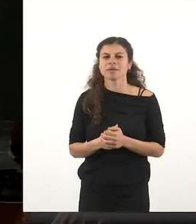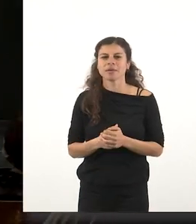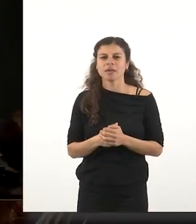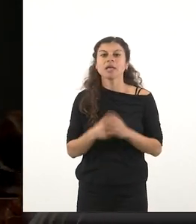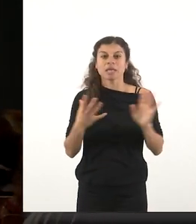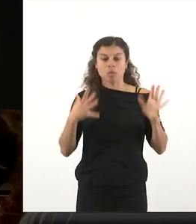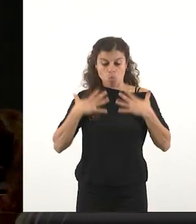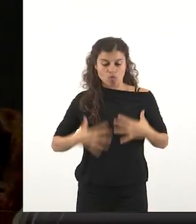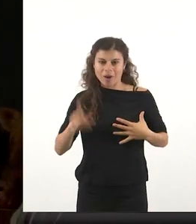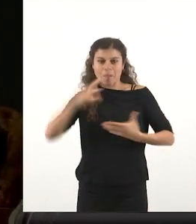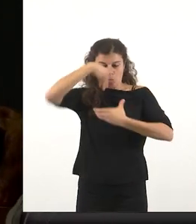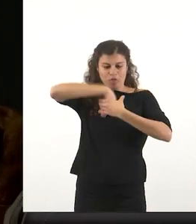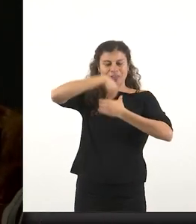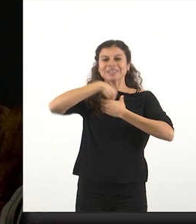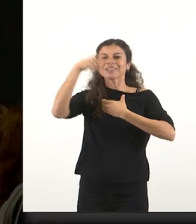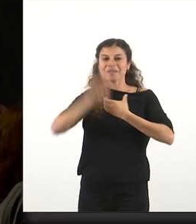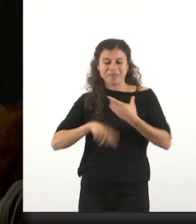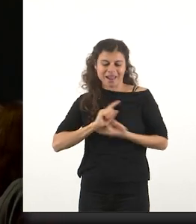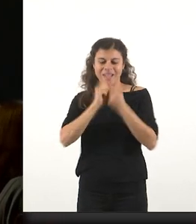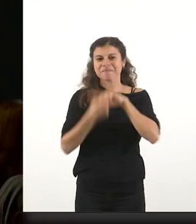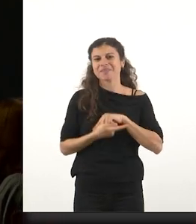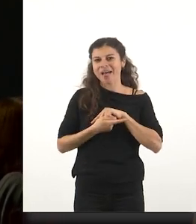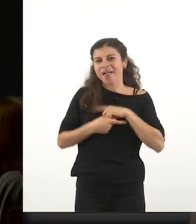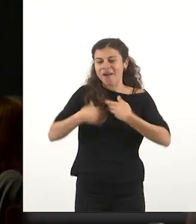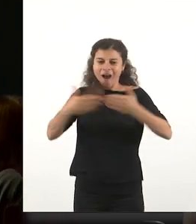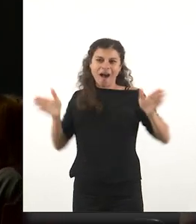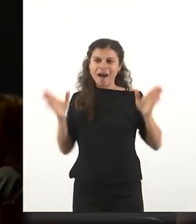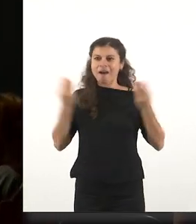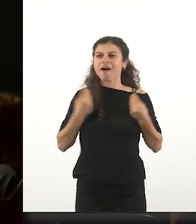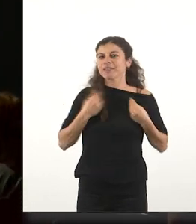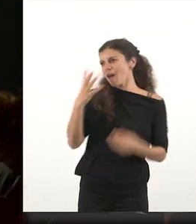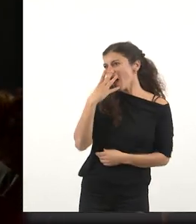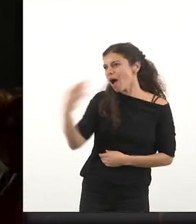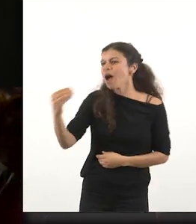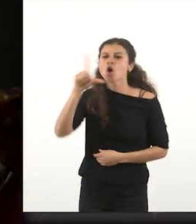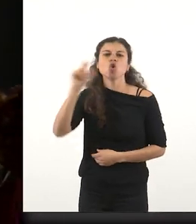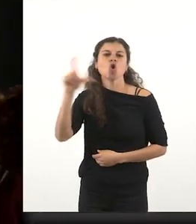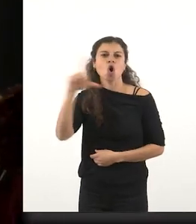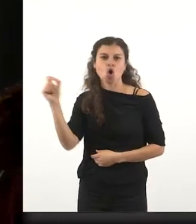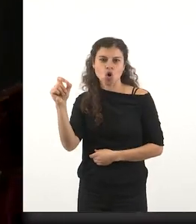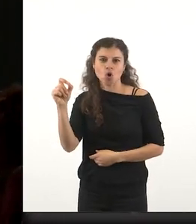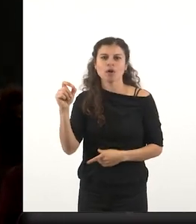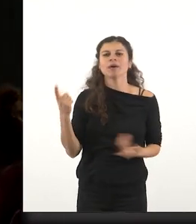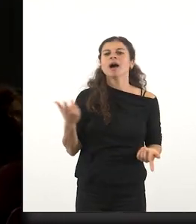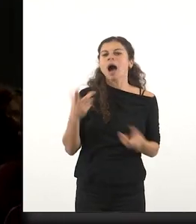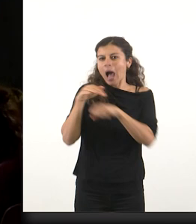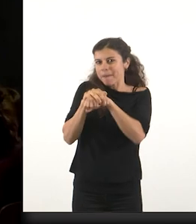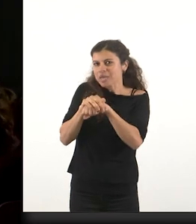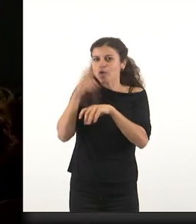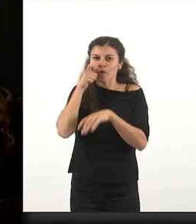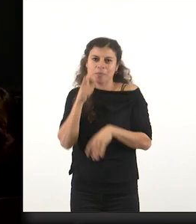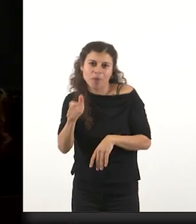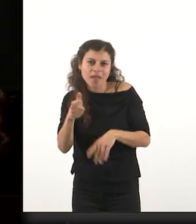cambié por dentro, me abría la vida y me volví a enamorar. Y me enamoré de Lolo. Lolo es mi expareja, que nos conocíamos él y yo de vista del pueblo y empezamos a ser amigos, a tomar